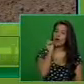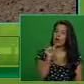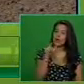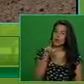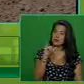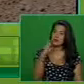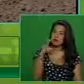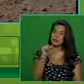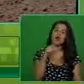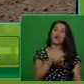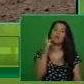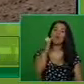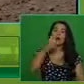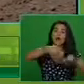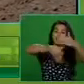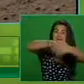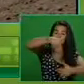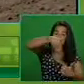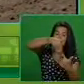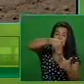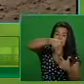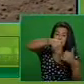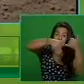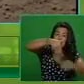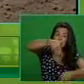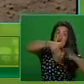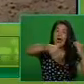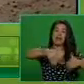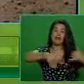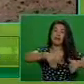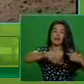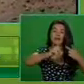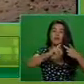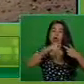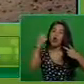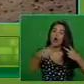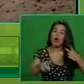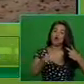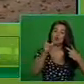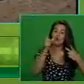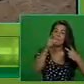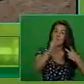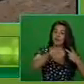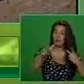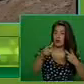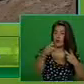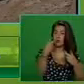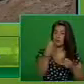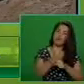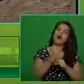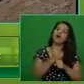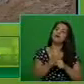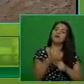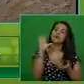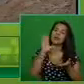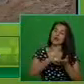de la Patagonia, Argentina, tenemos productores del centro norte, centro oeste